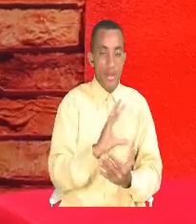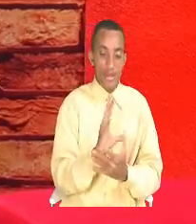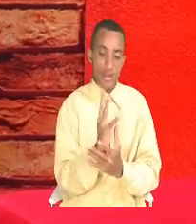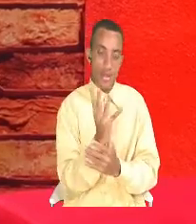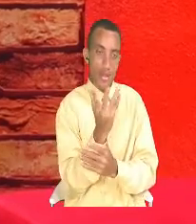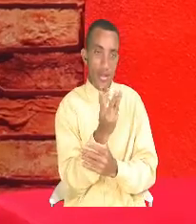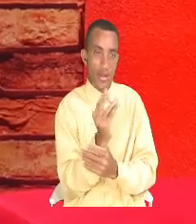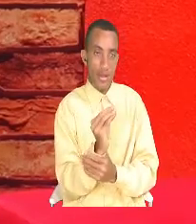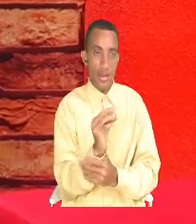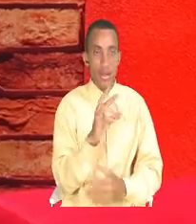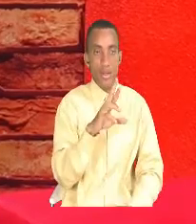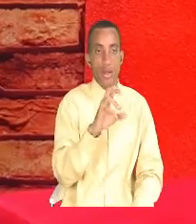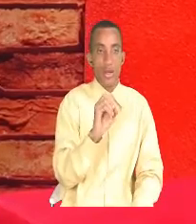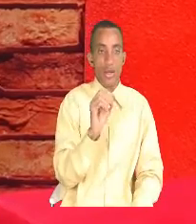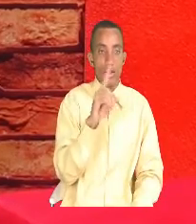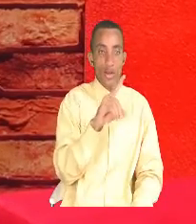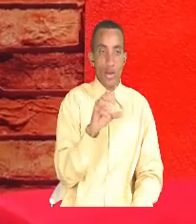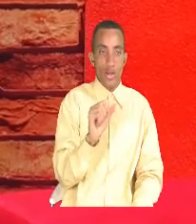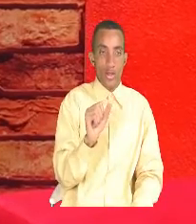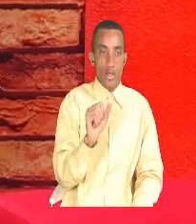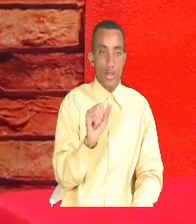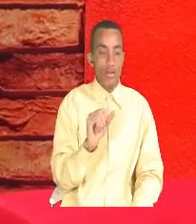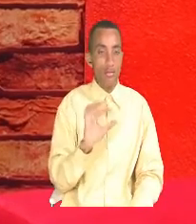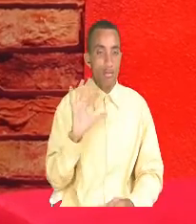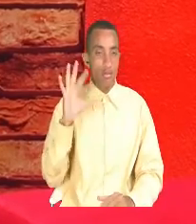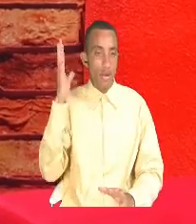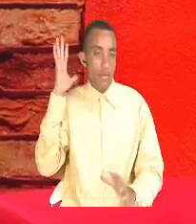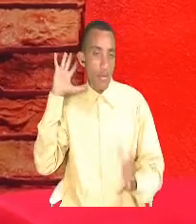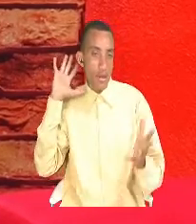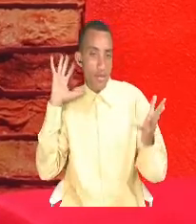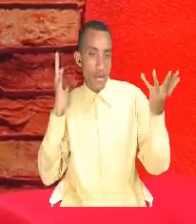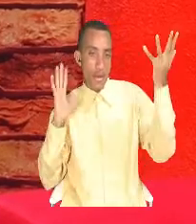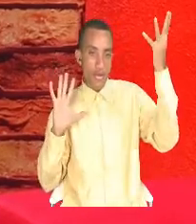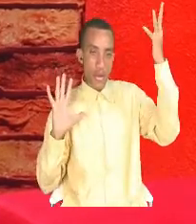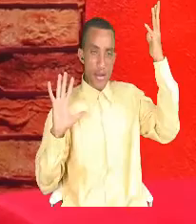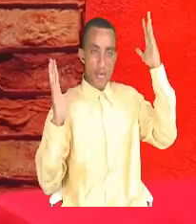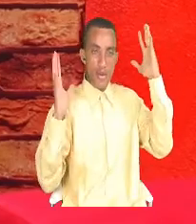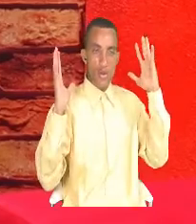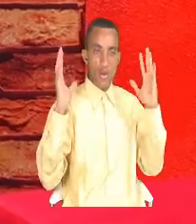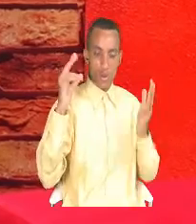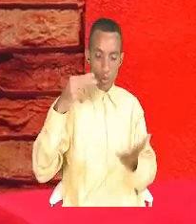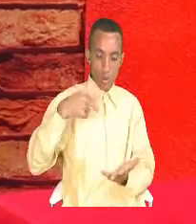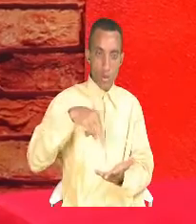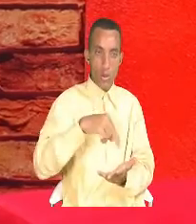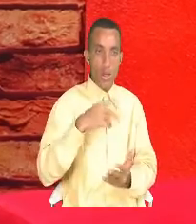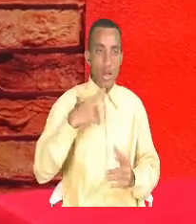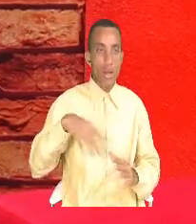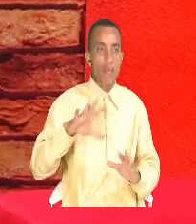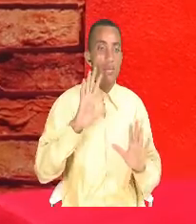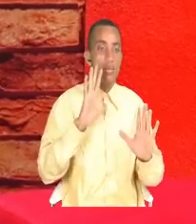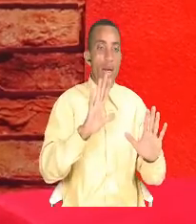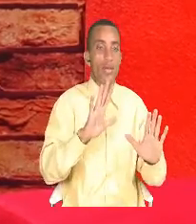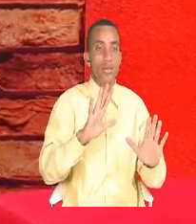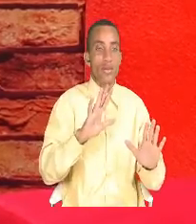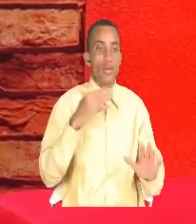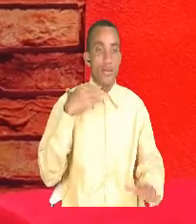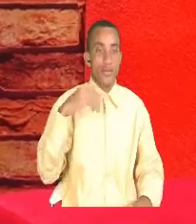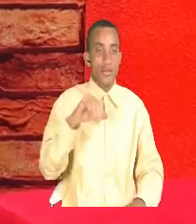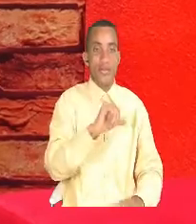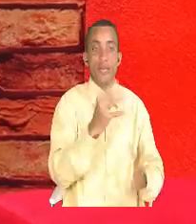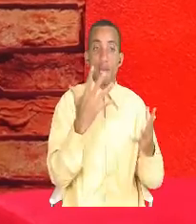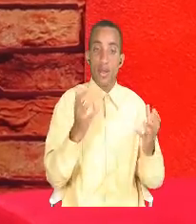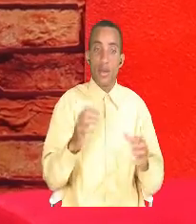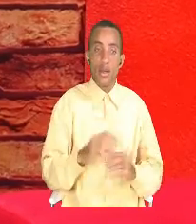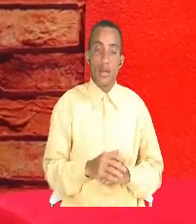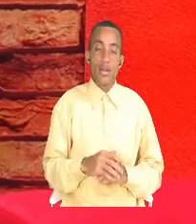de ahí sale el nombre, ¿no? El ritual es específicamente para nosotras, ¿cierto? Queremos recuperar como